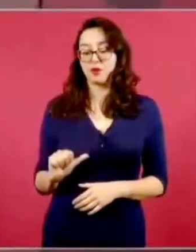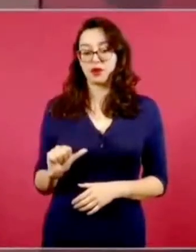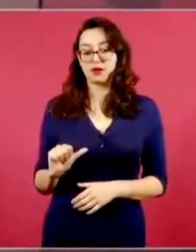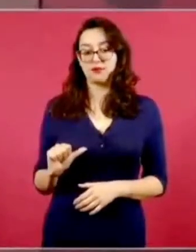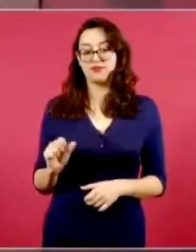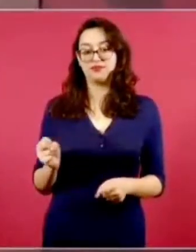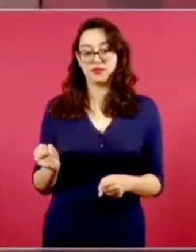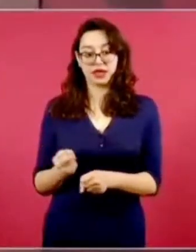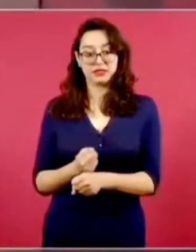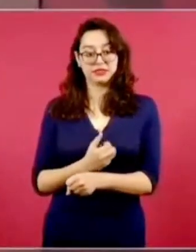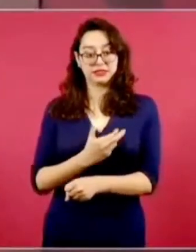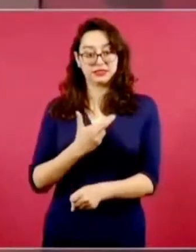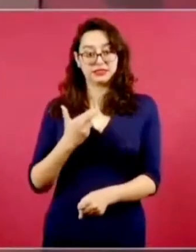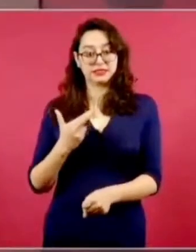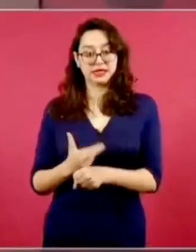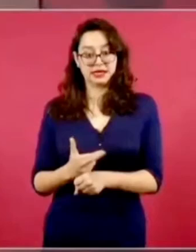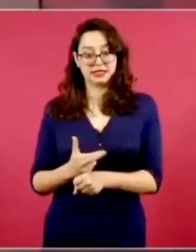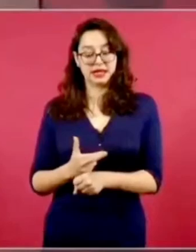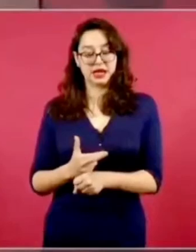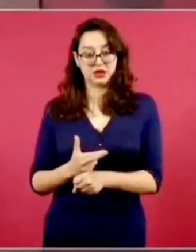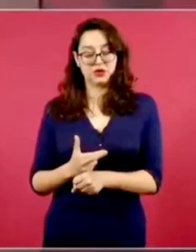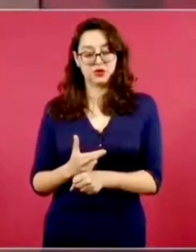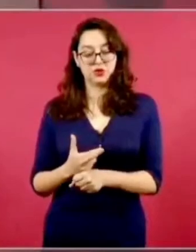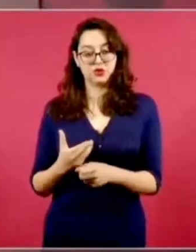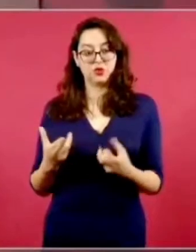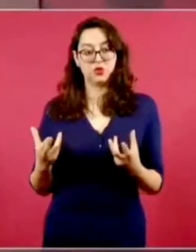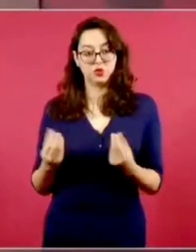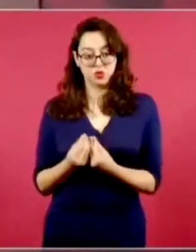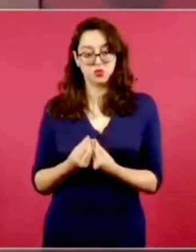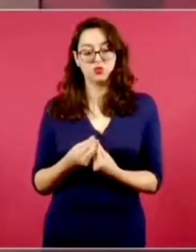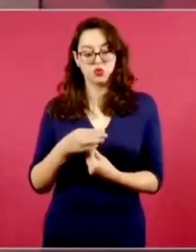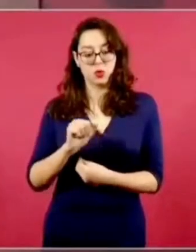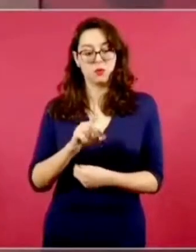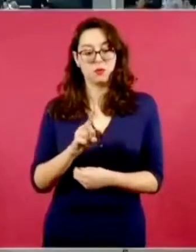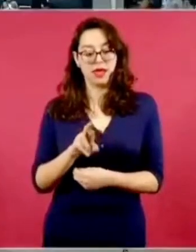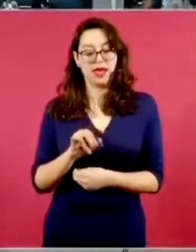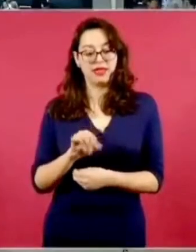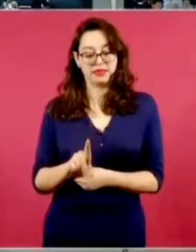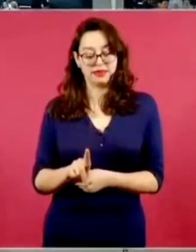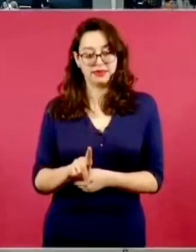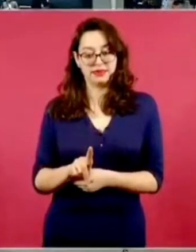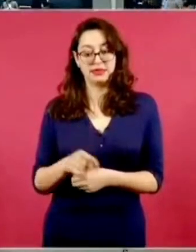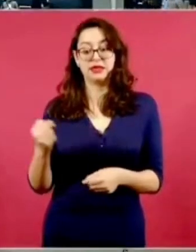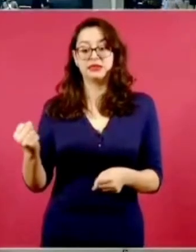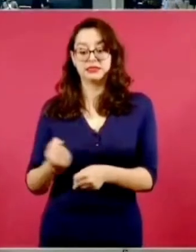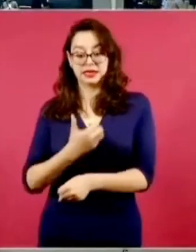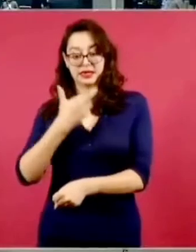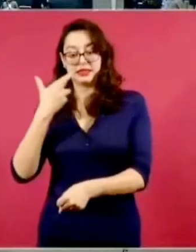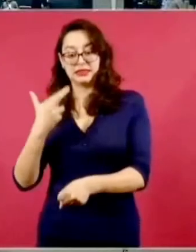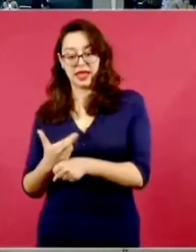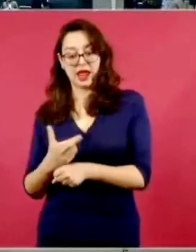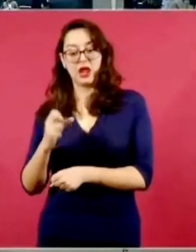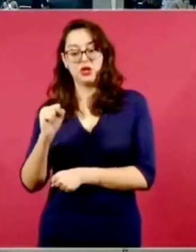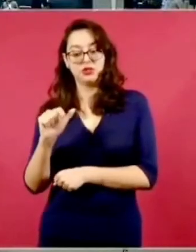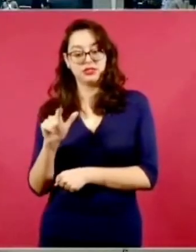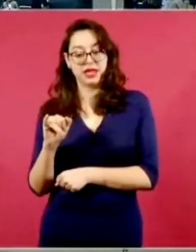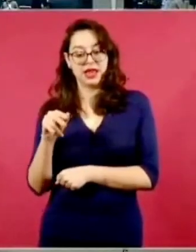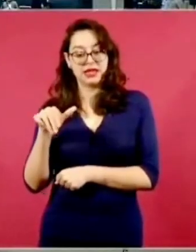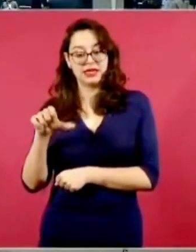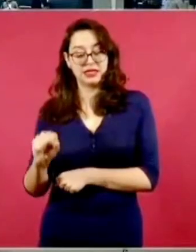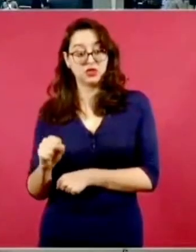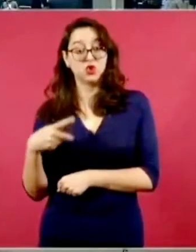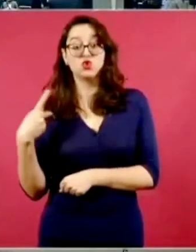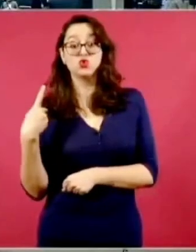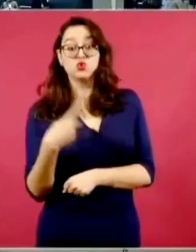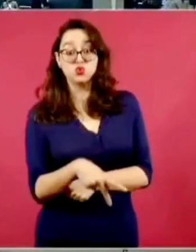secretario particular de la Madrid y secretario de Comunicaciones de Salinas, con el hijo de